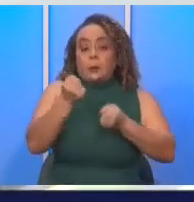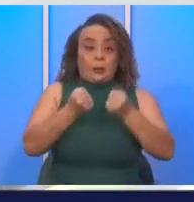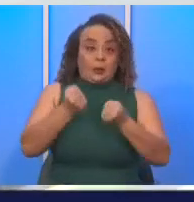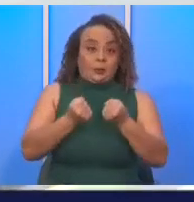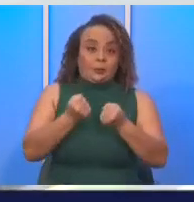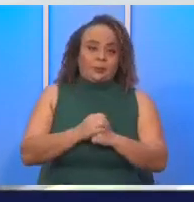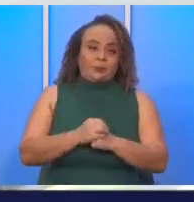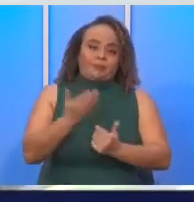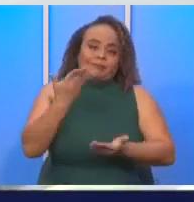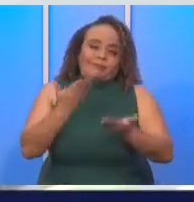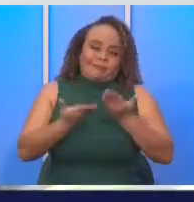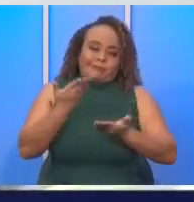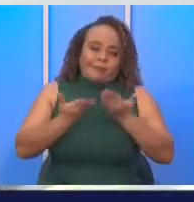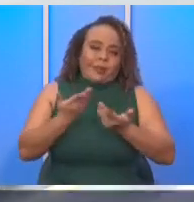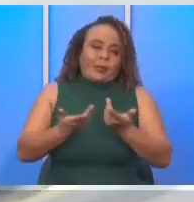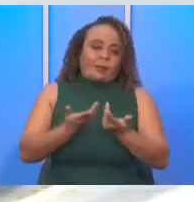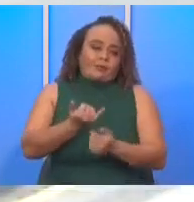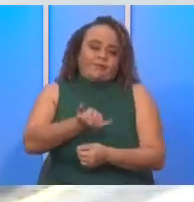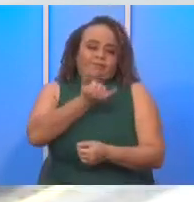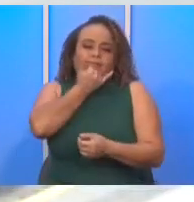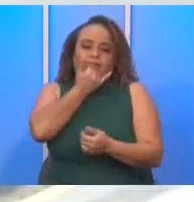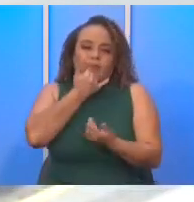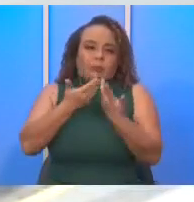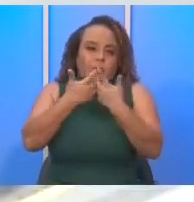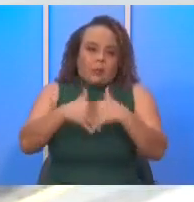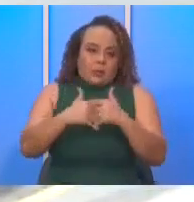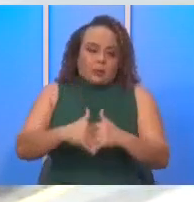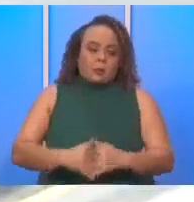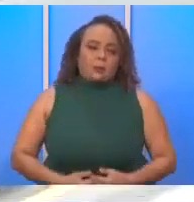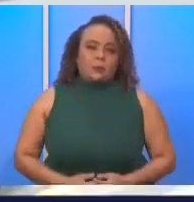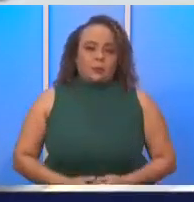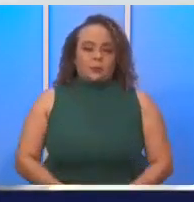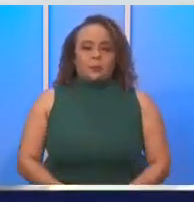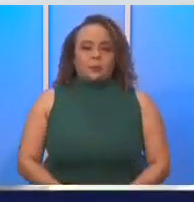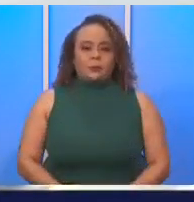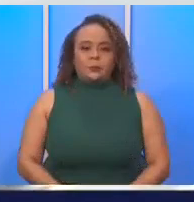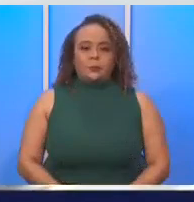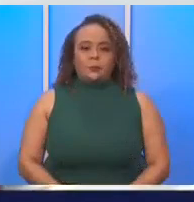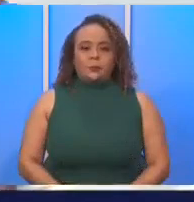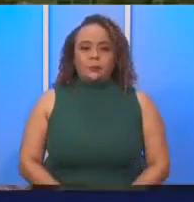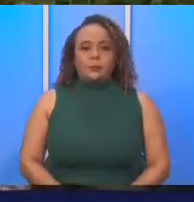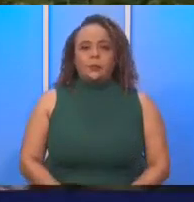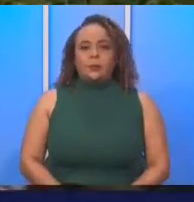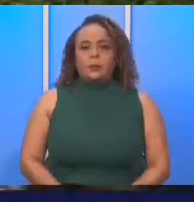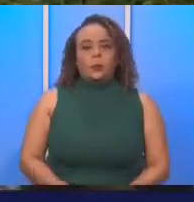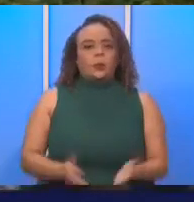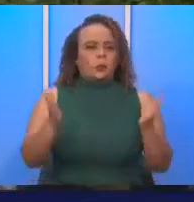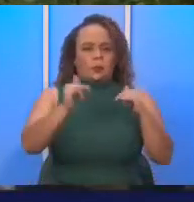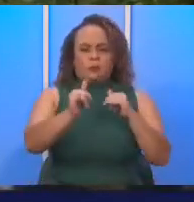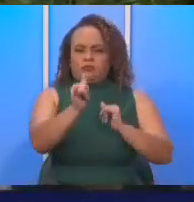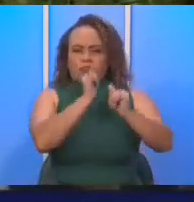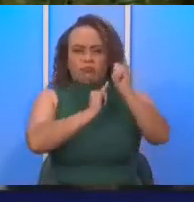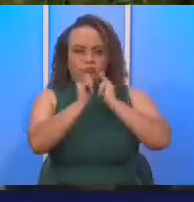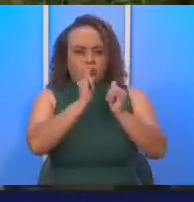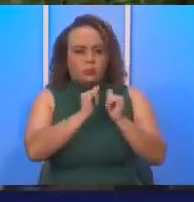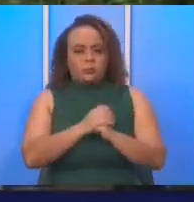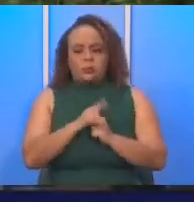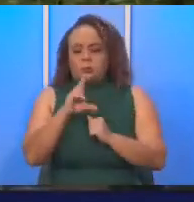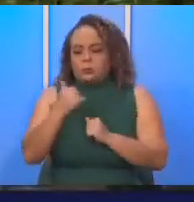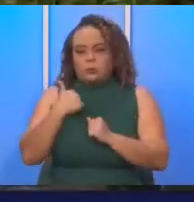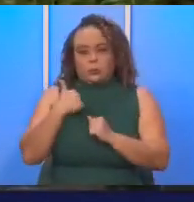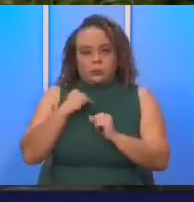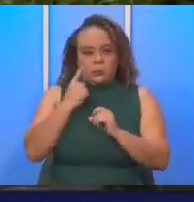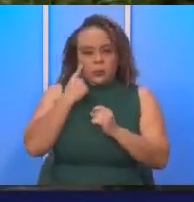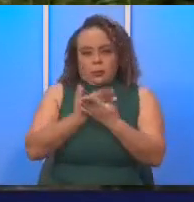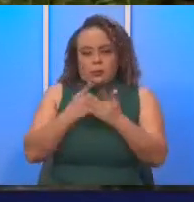llevan, posible causa fue mecánica. No fue, aparentemente no hubo alcohol, no tenemos experiencia, por